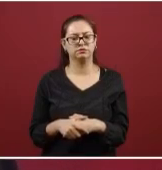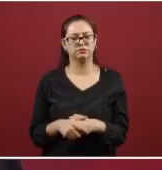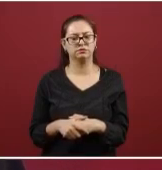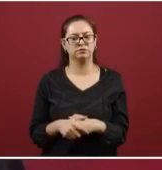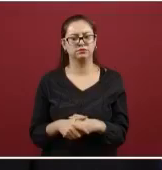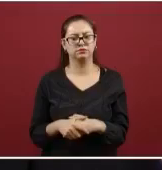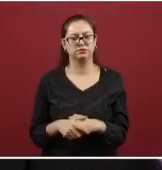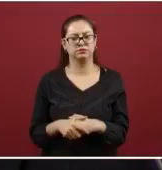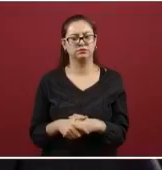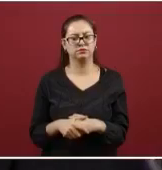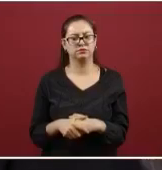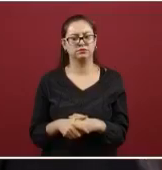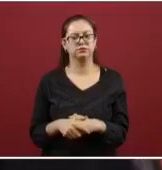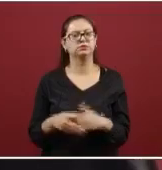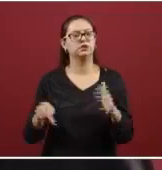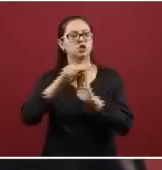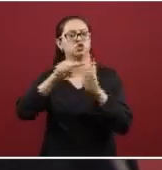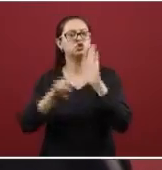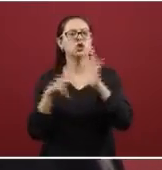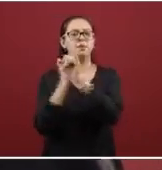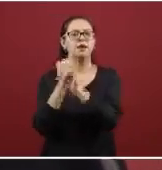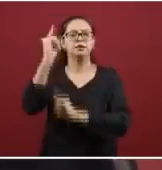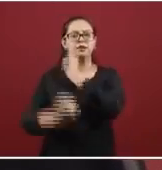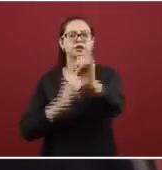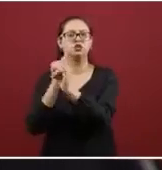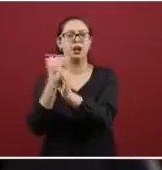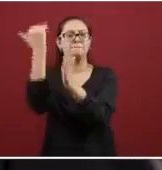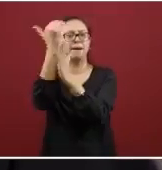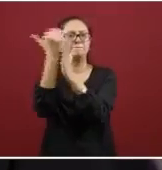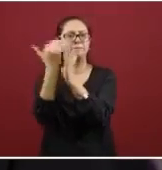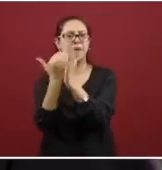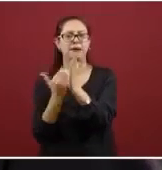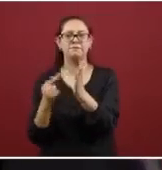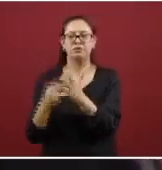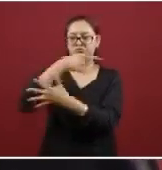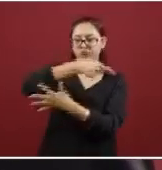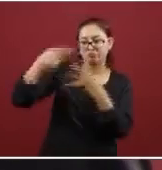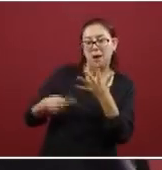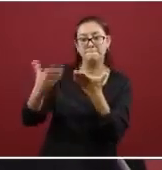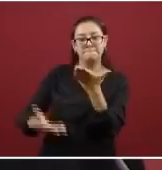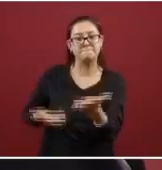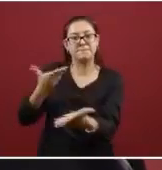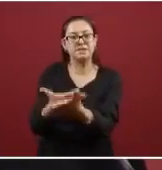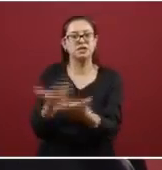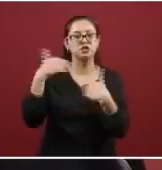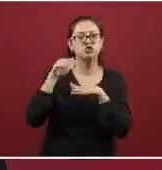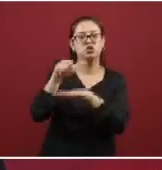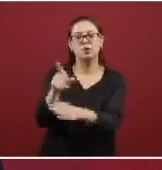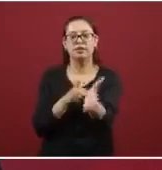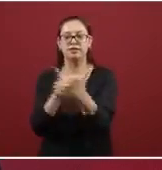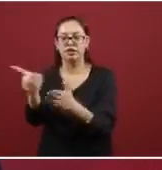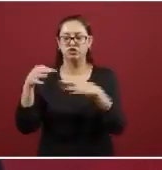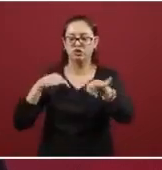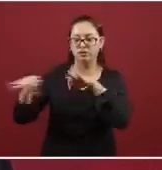exigen las normas internacionales en cuanto a la defensa de los